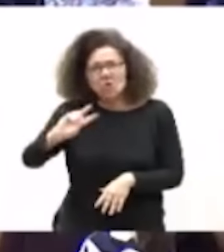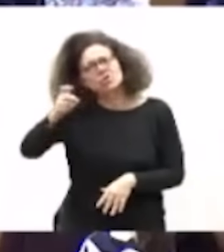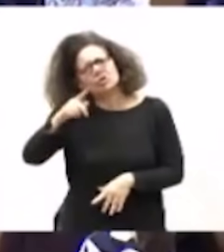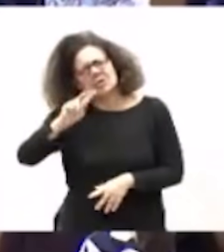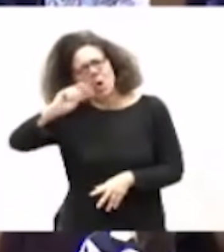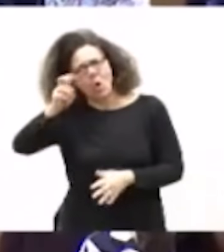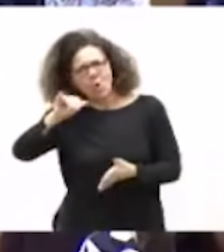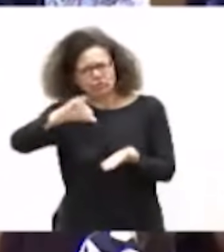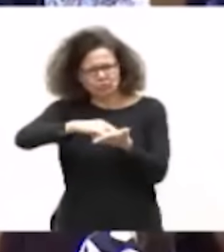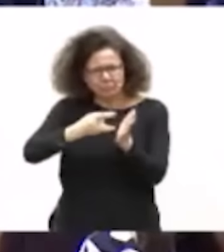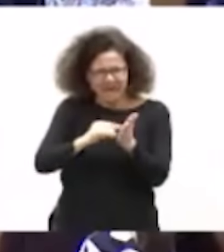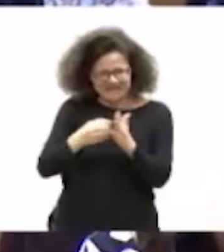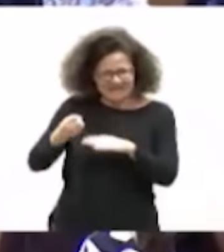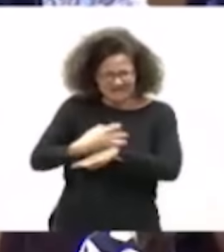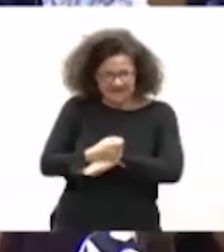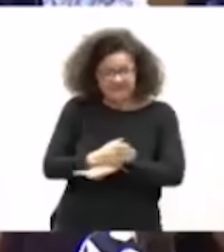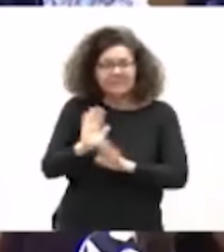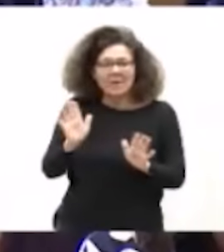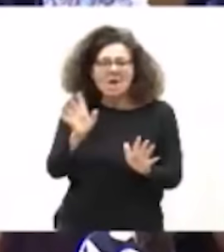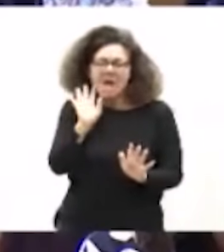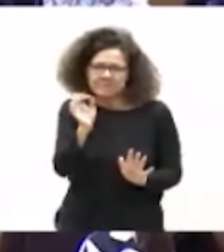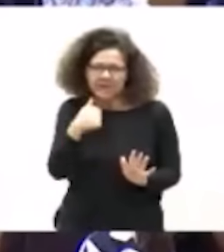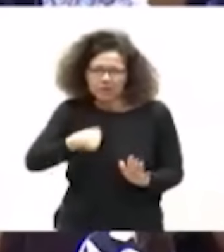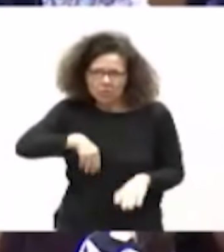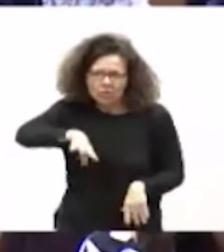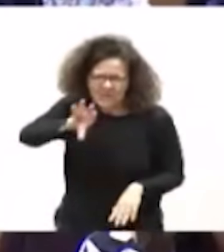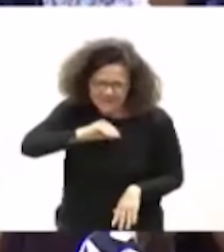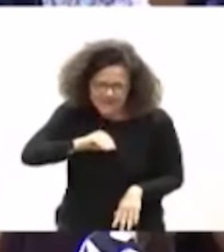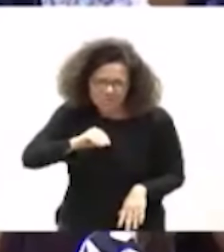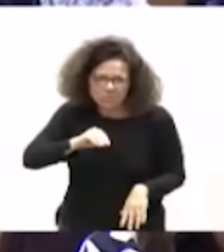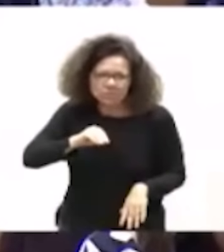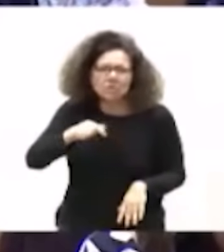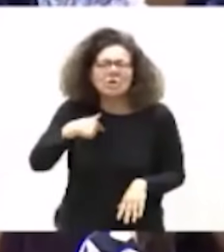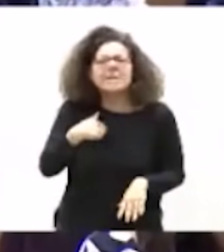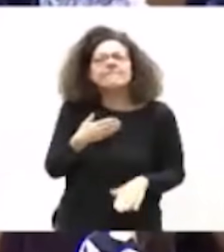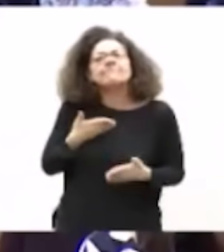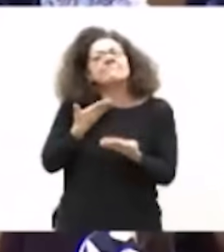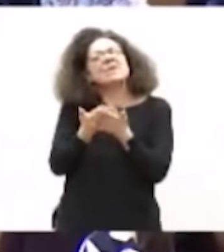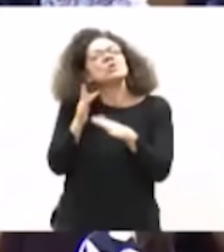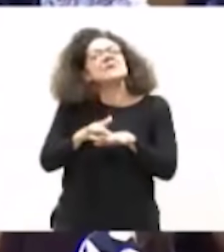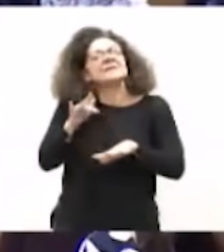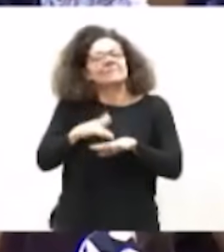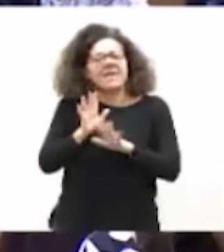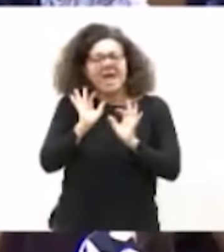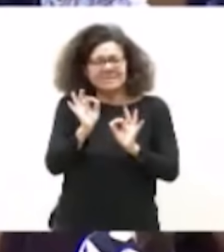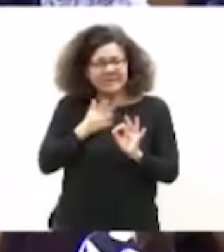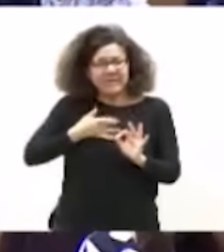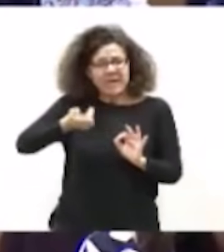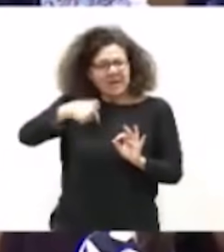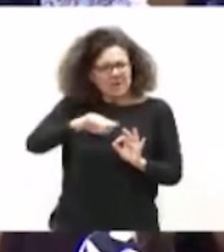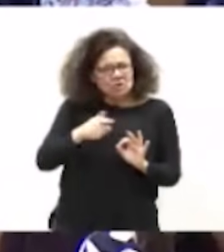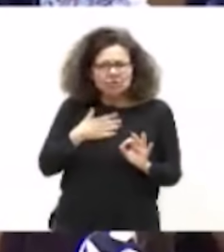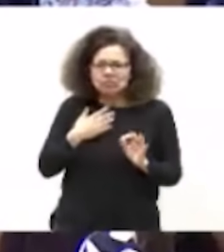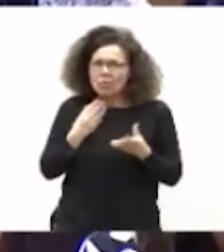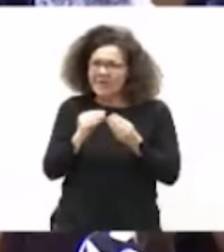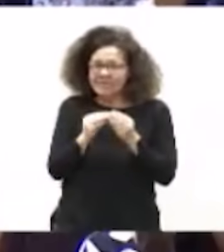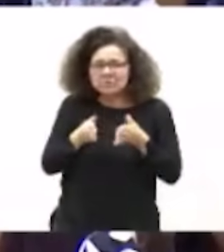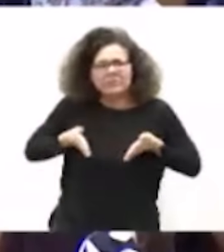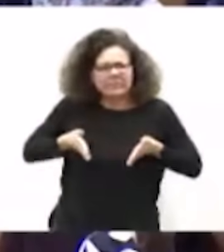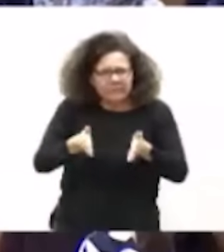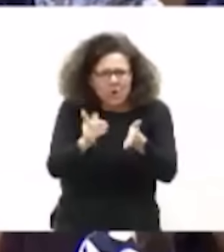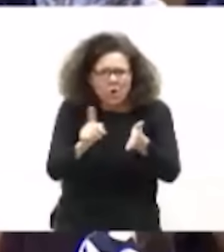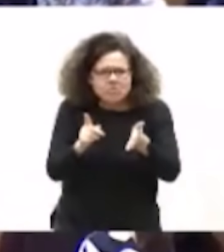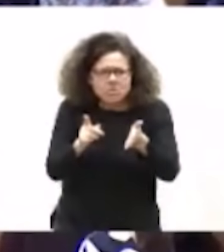Pero mire, es cierto. Y yo lo entiendo, ¿no? Yo le pido sensibilidad. Mire, es cierto que nosotros no cortamos las vías férreas ni ocupamos un